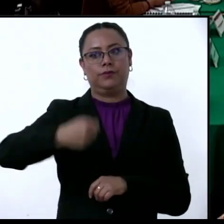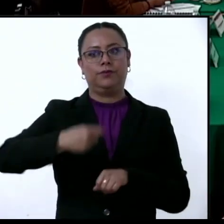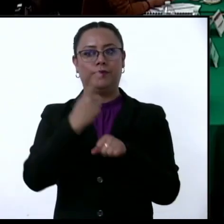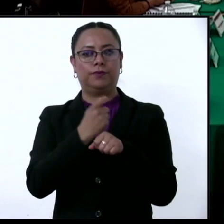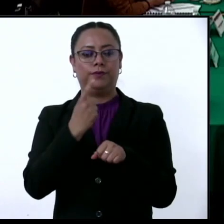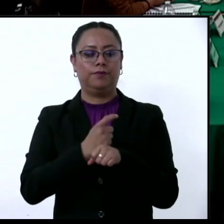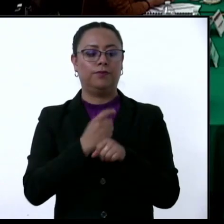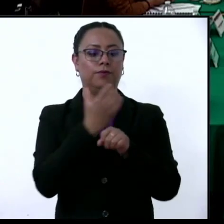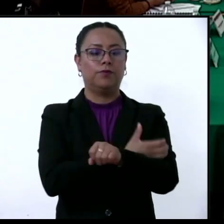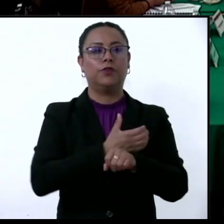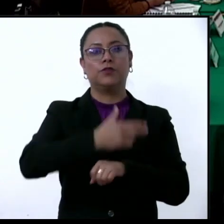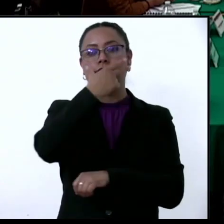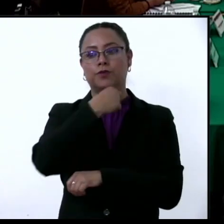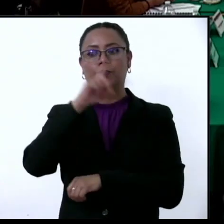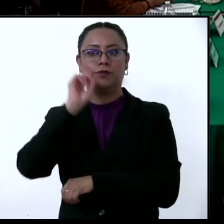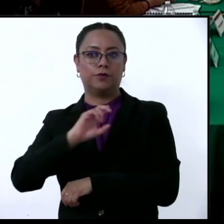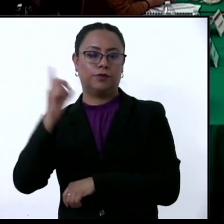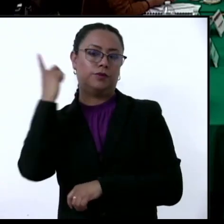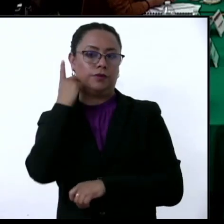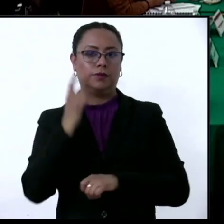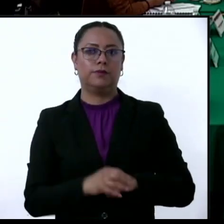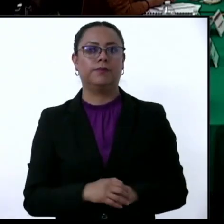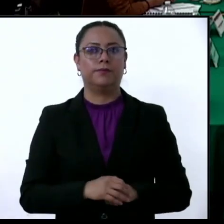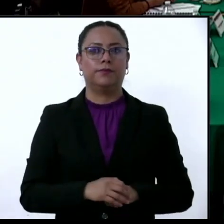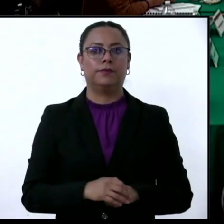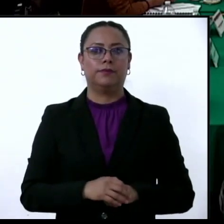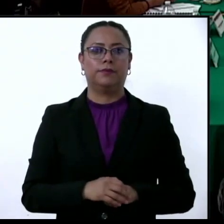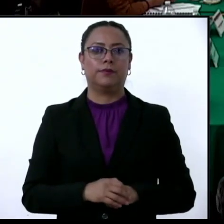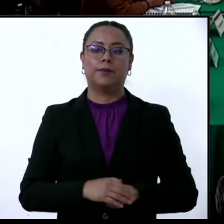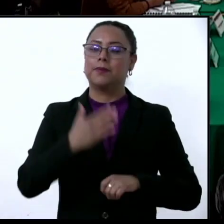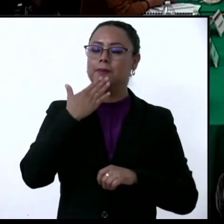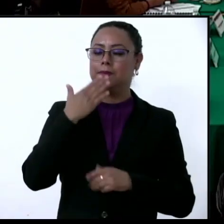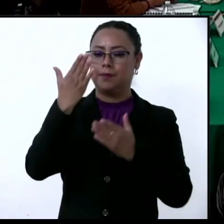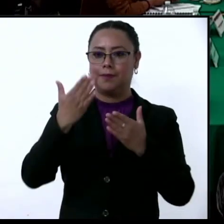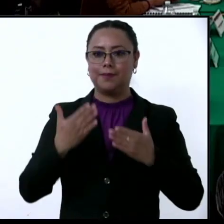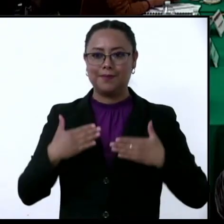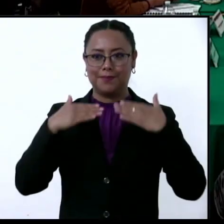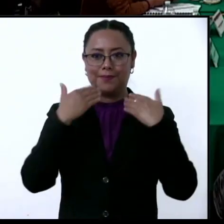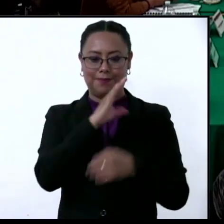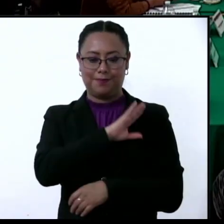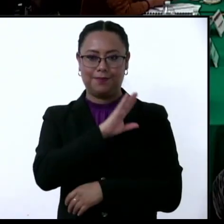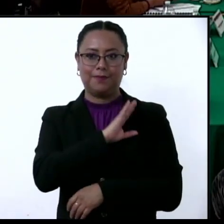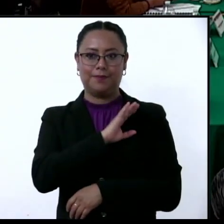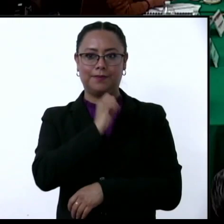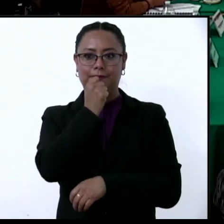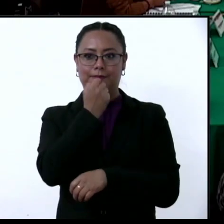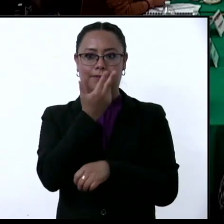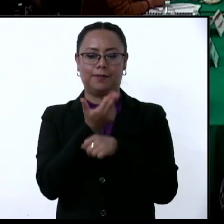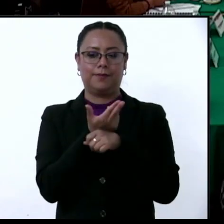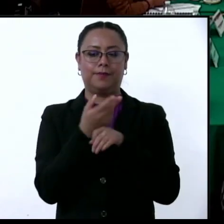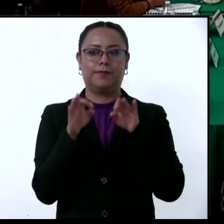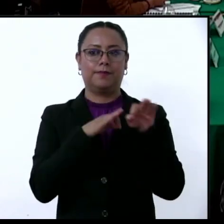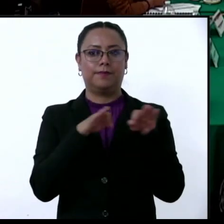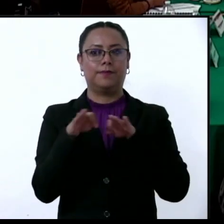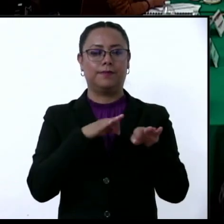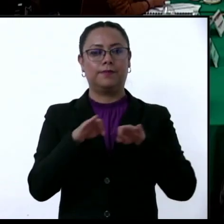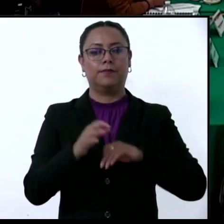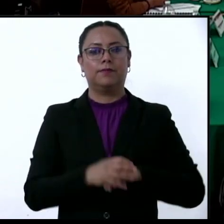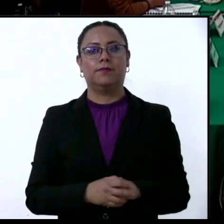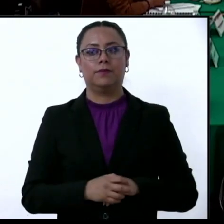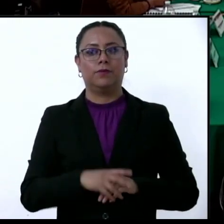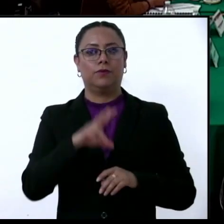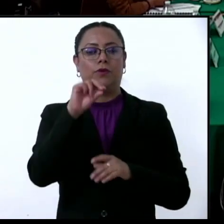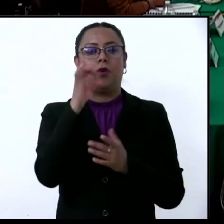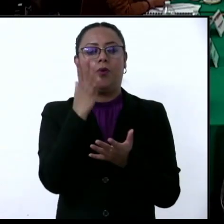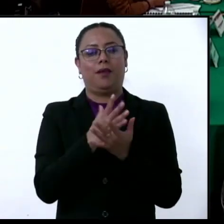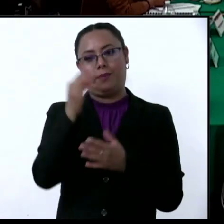compañeras diputadas. Doy, por supuesto, una cordial bienvenida al secretario del Trabajo, no solo maestro,